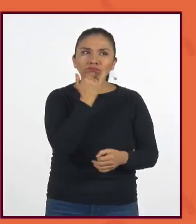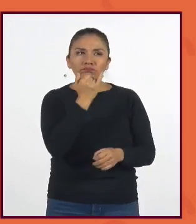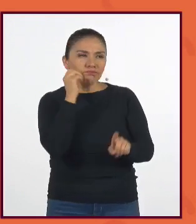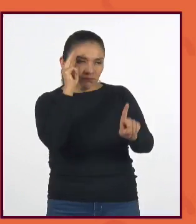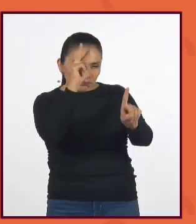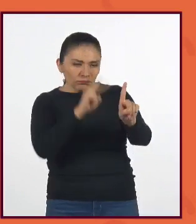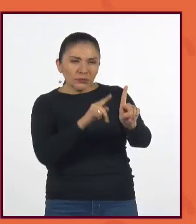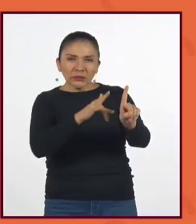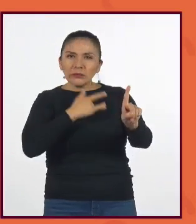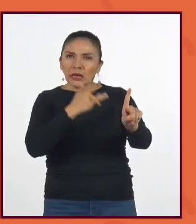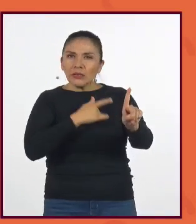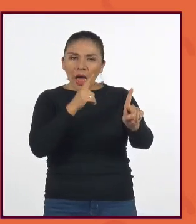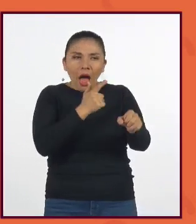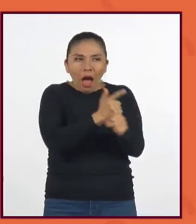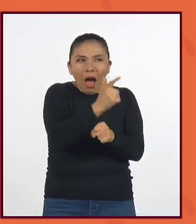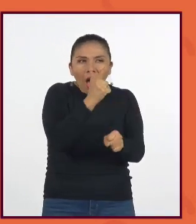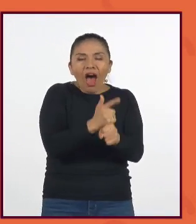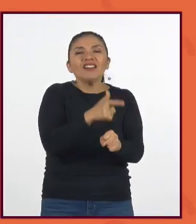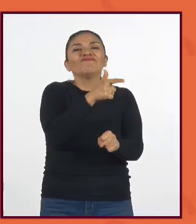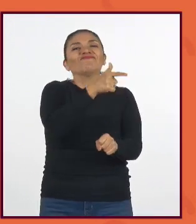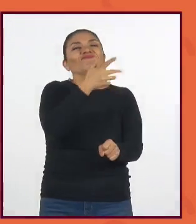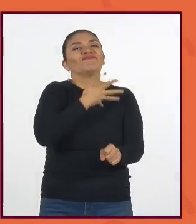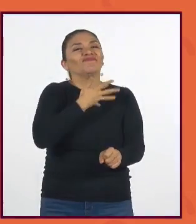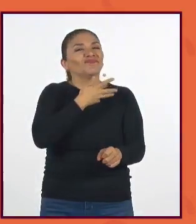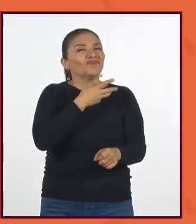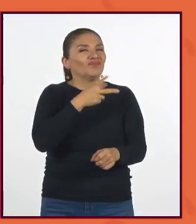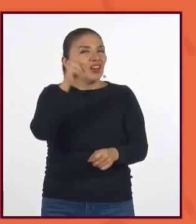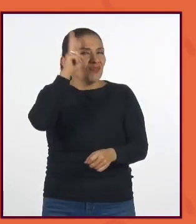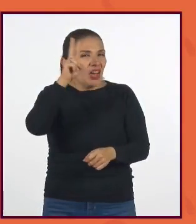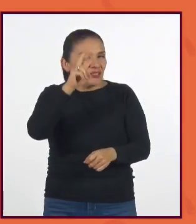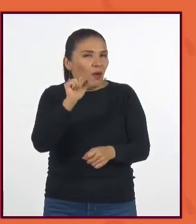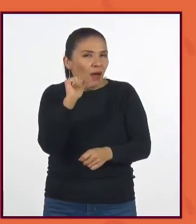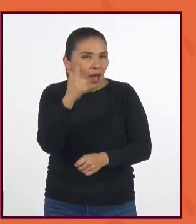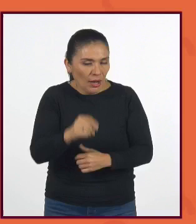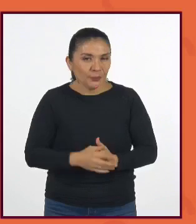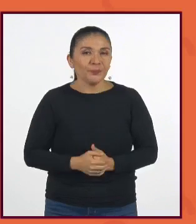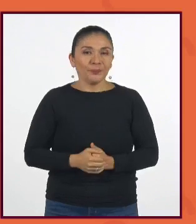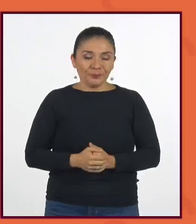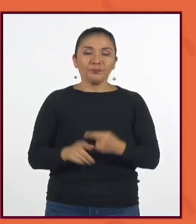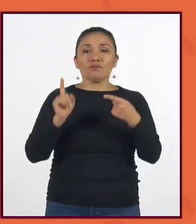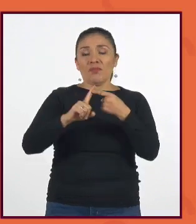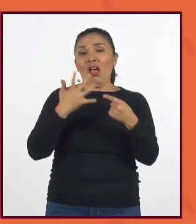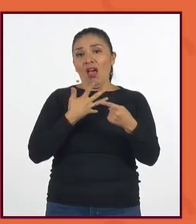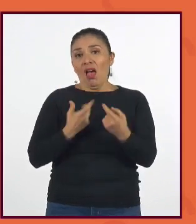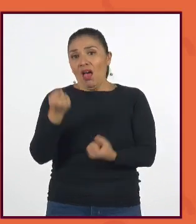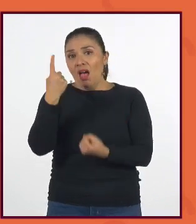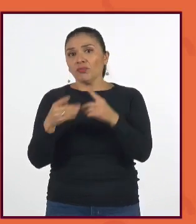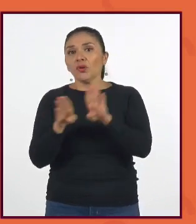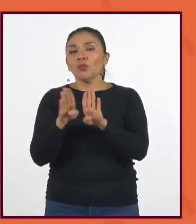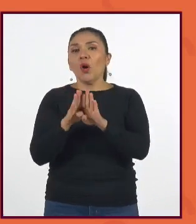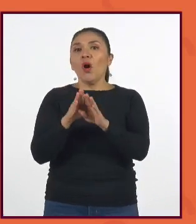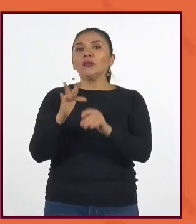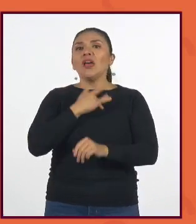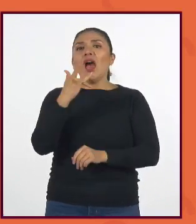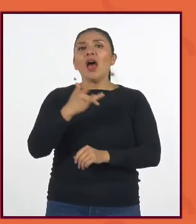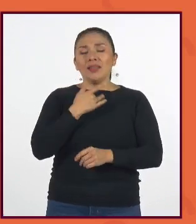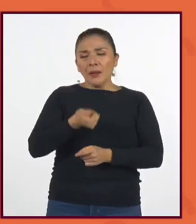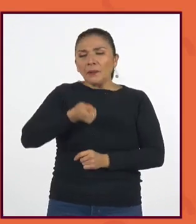van a ayudar a la identificación, ¿no? Entonces, según sus efectos, se van a dividir en depresoras, estimulantes